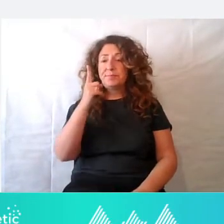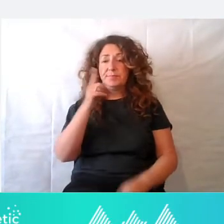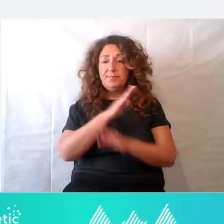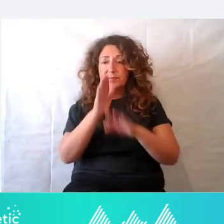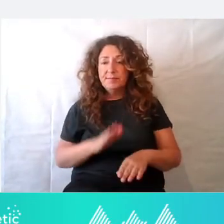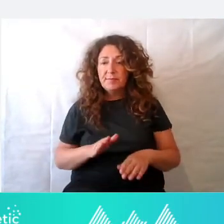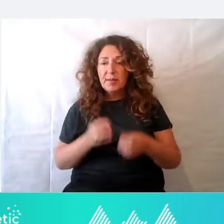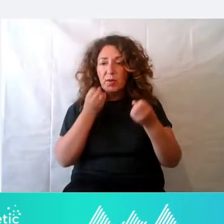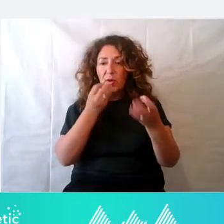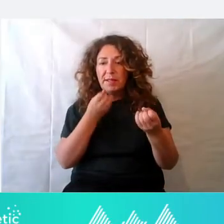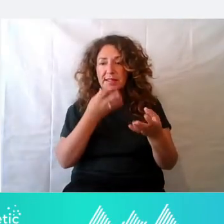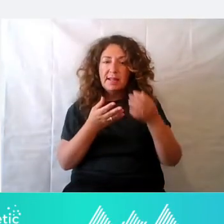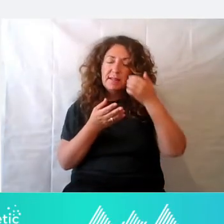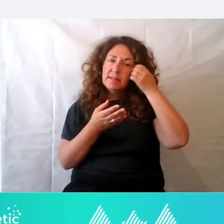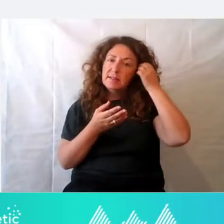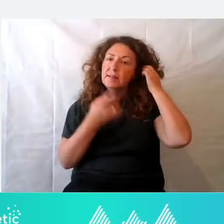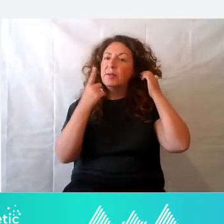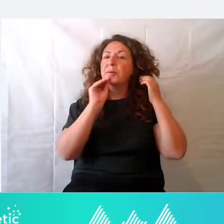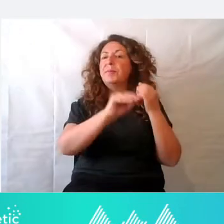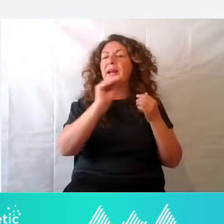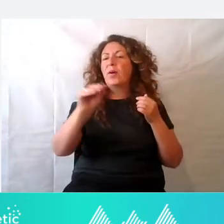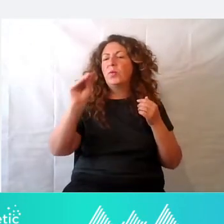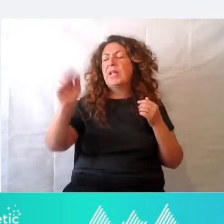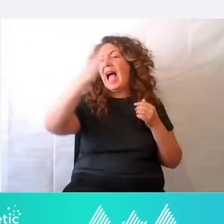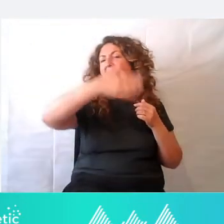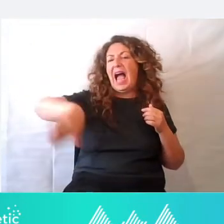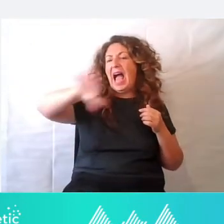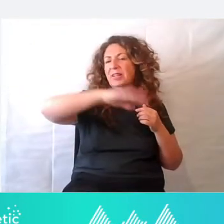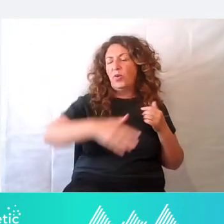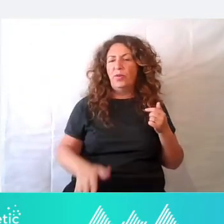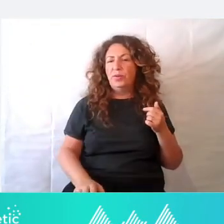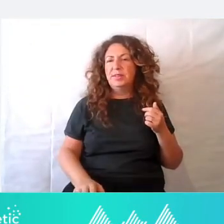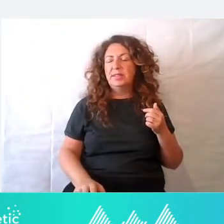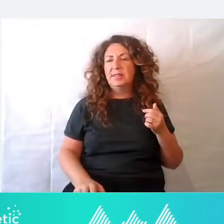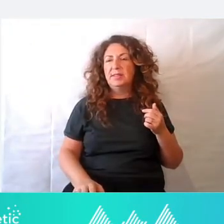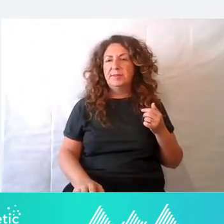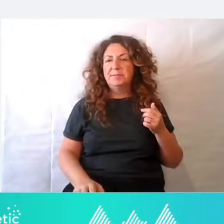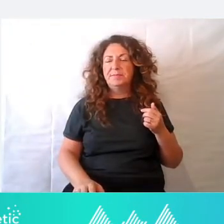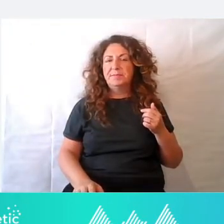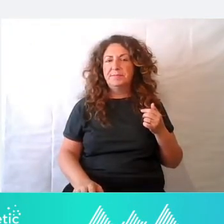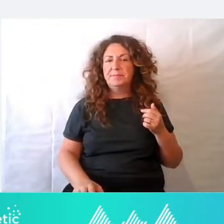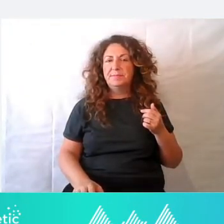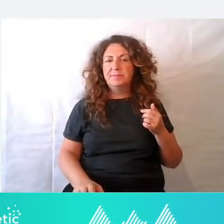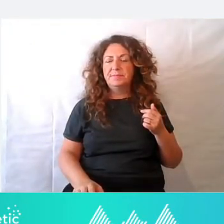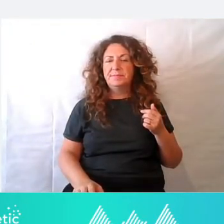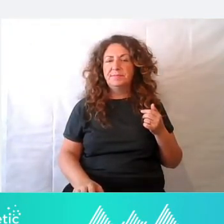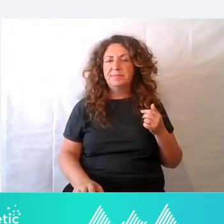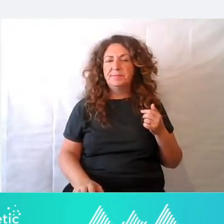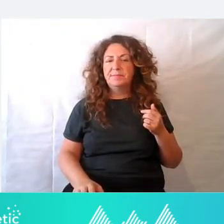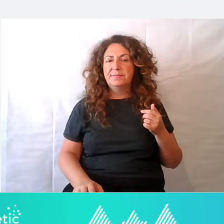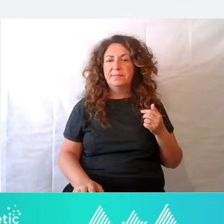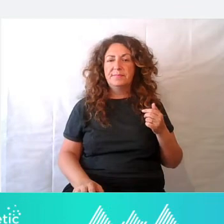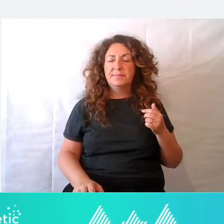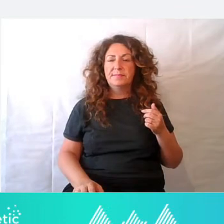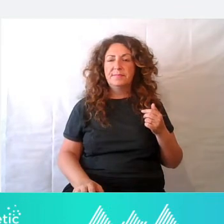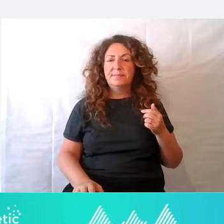es una pregunta con lanzó a todos los líderes que estáis en aquí aquí presentes en 36